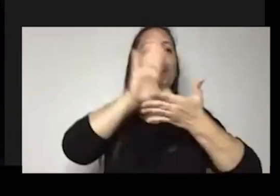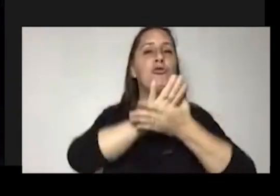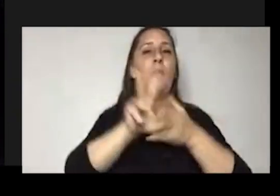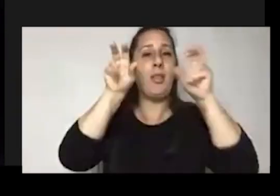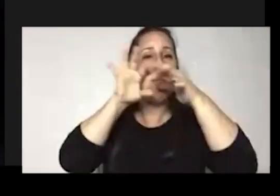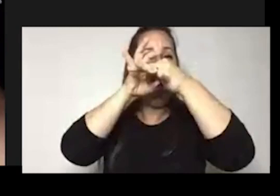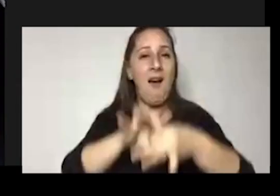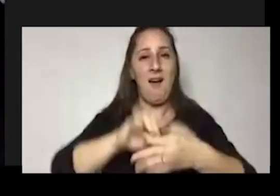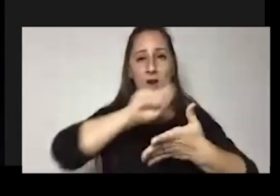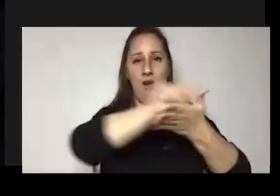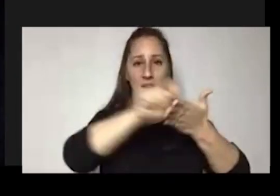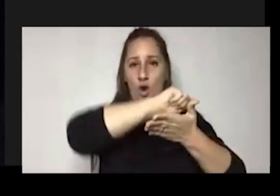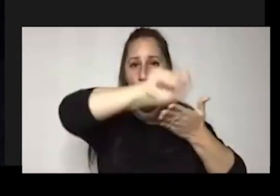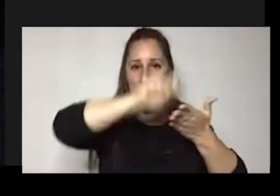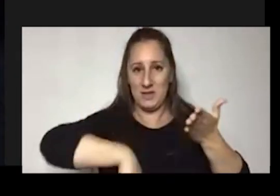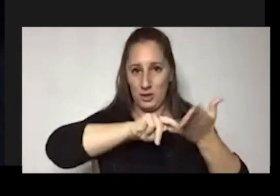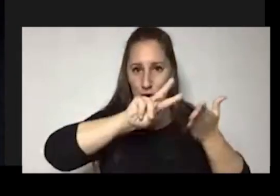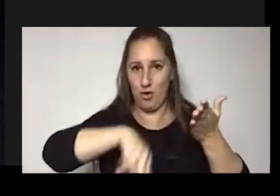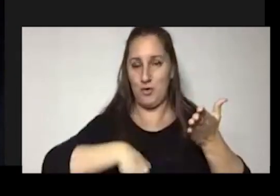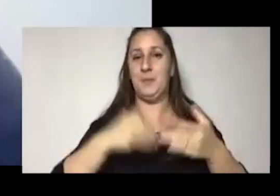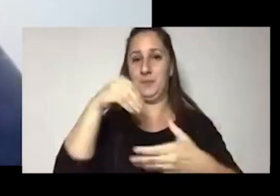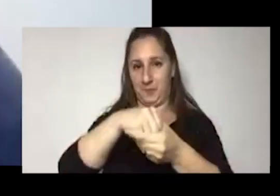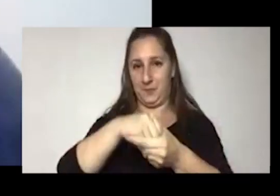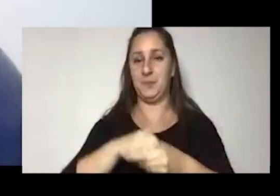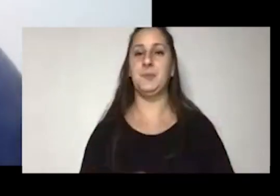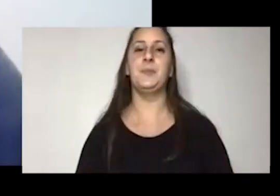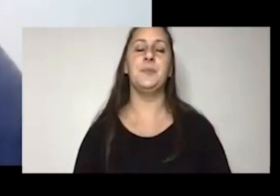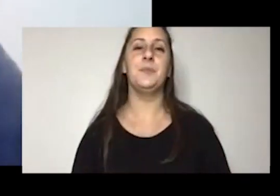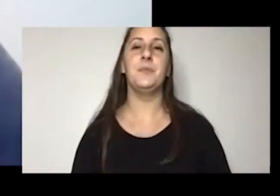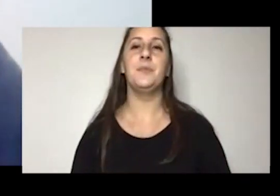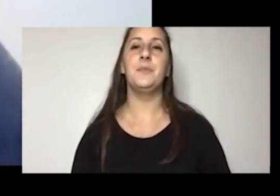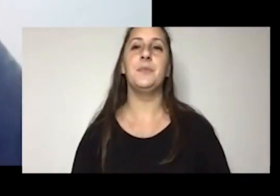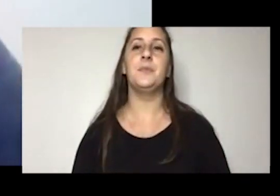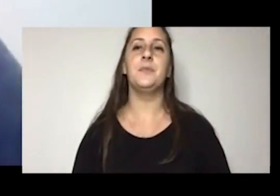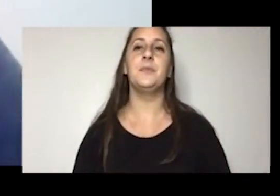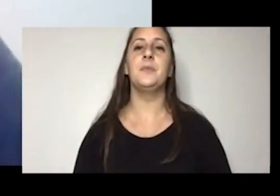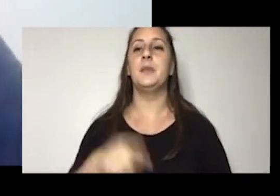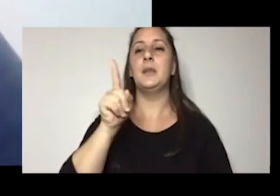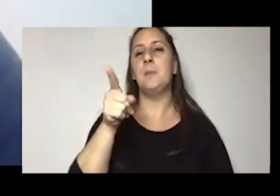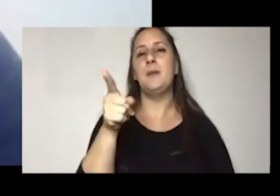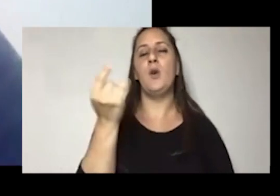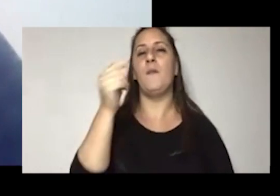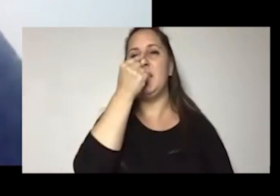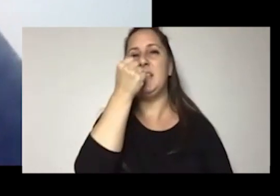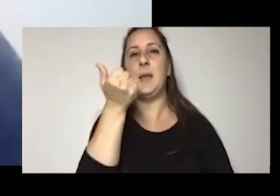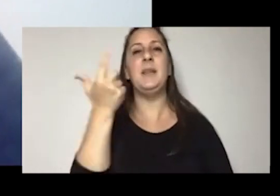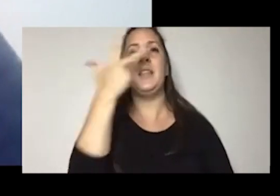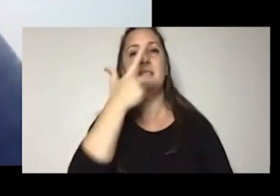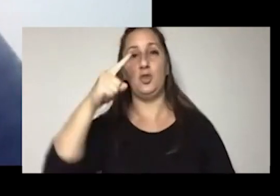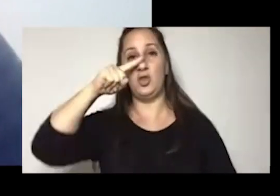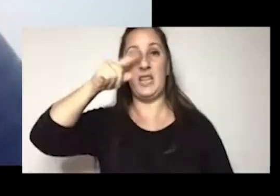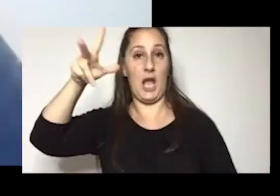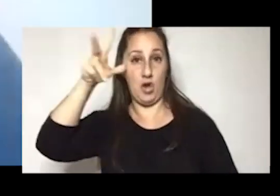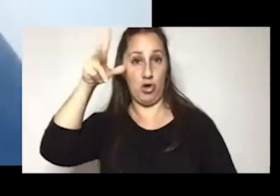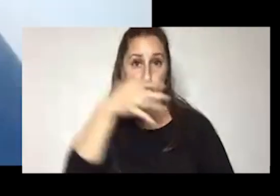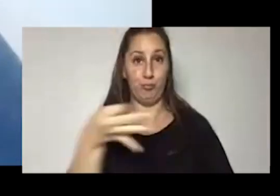convención. La ley que mencionás. No, la que mencionás, Matías, es la 26.378.